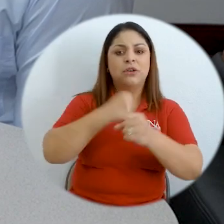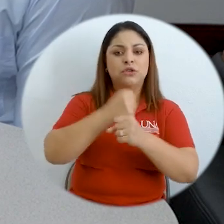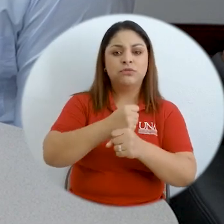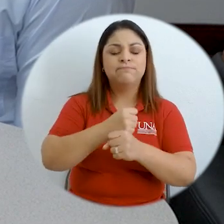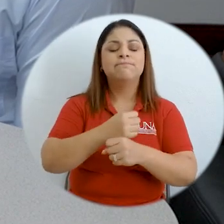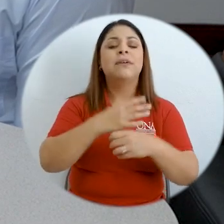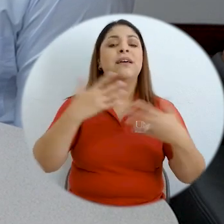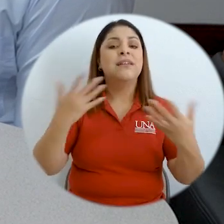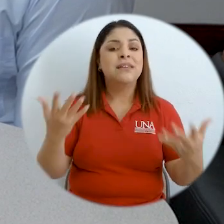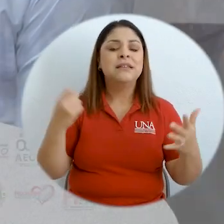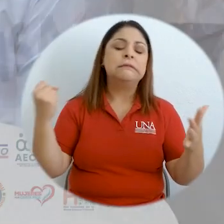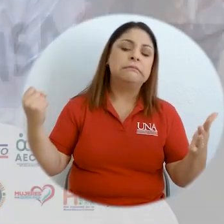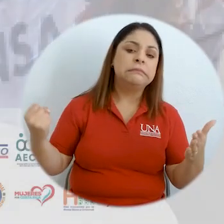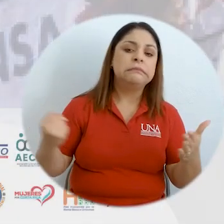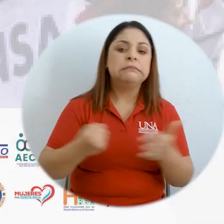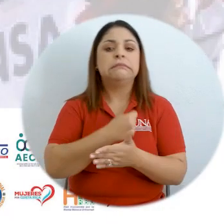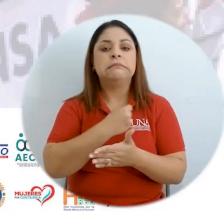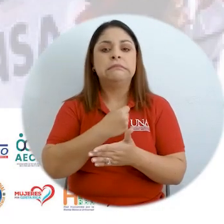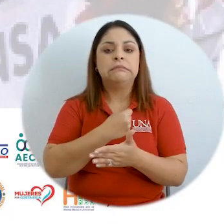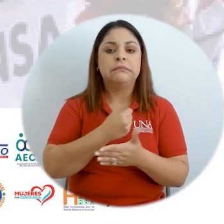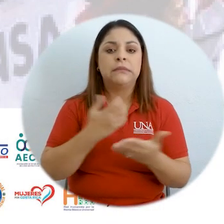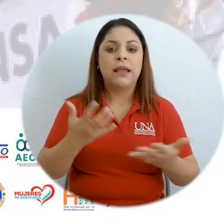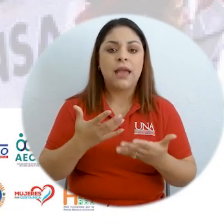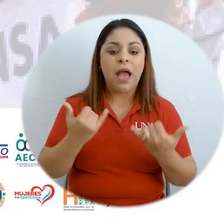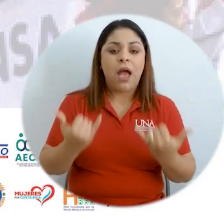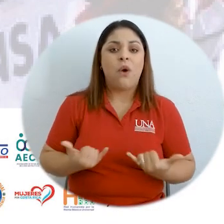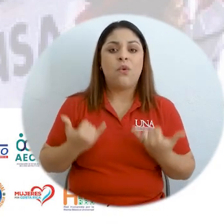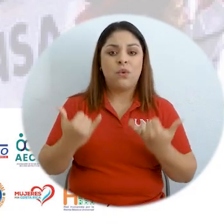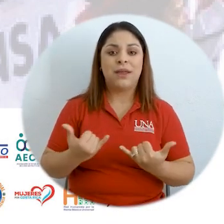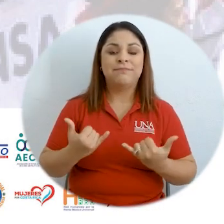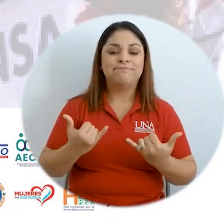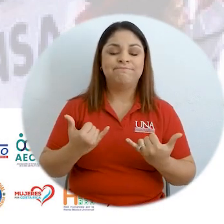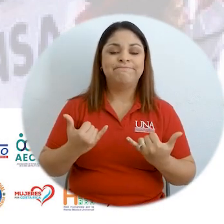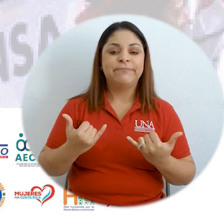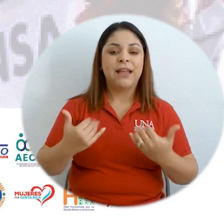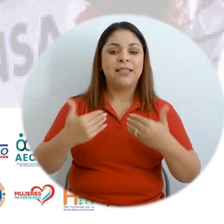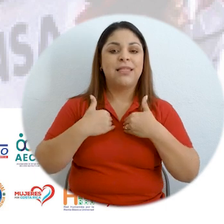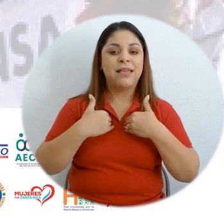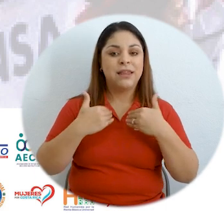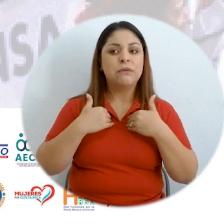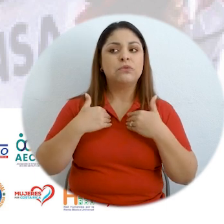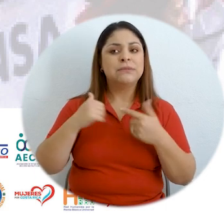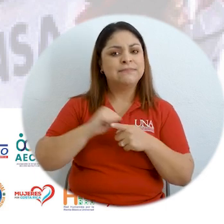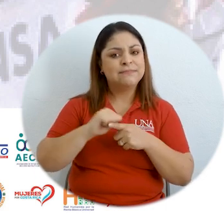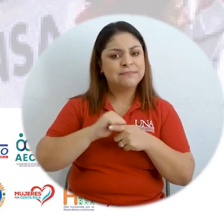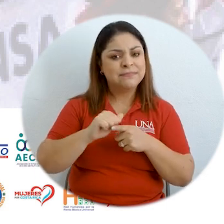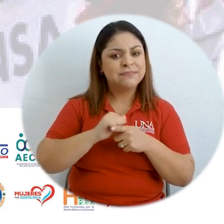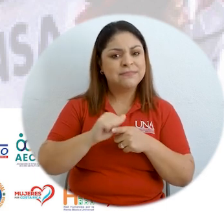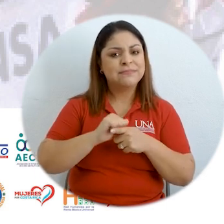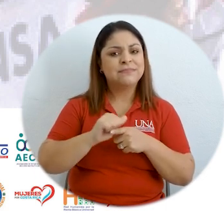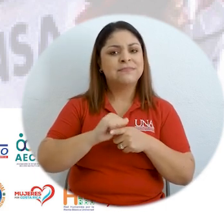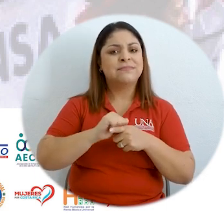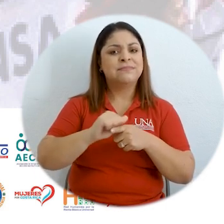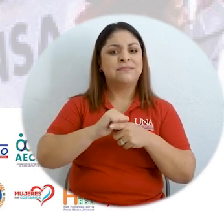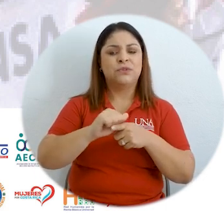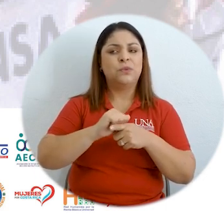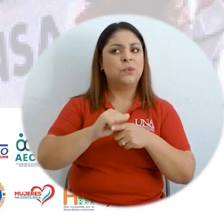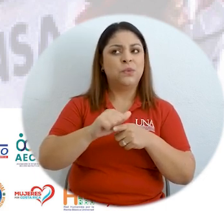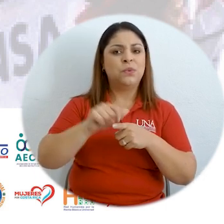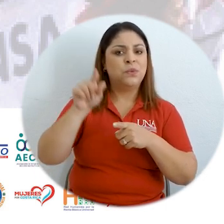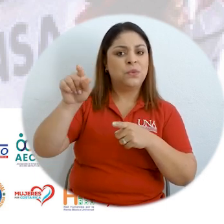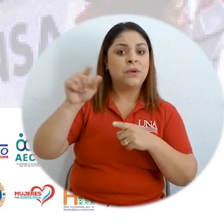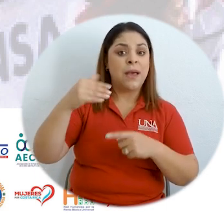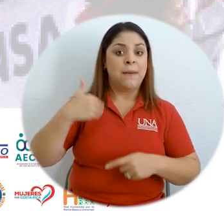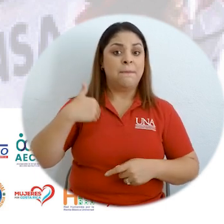y que lamentablemente estamos frente a un ejercicio del mayor liderazgo en el ministerio, es